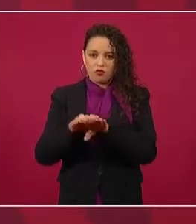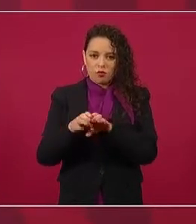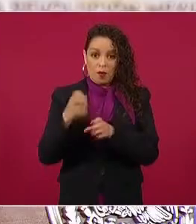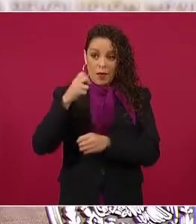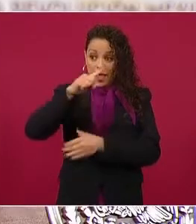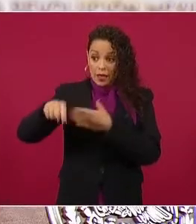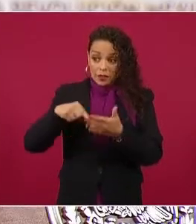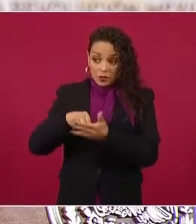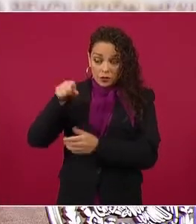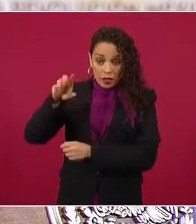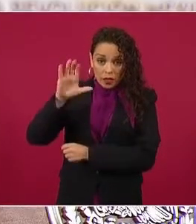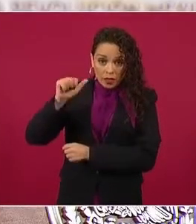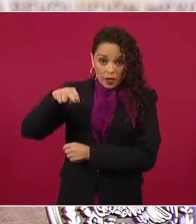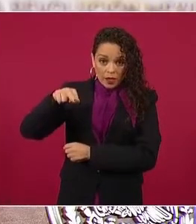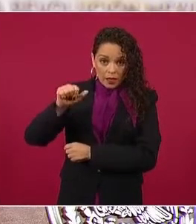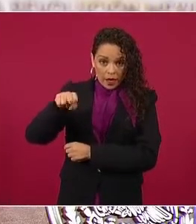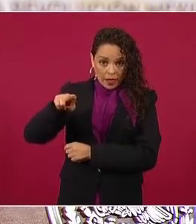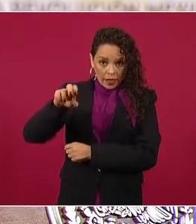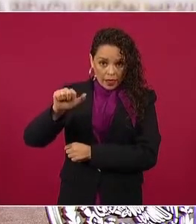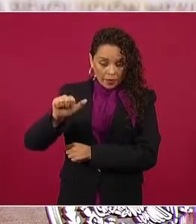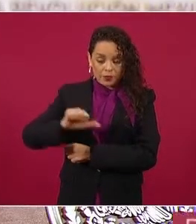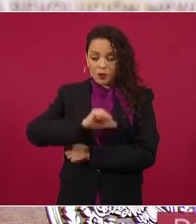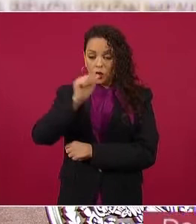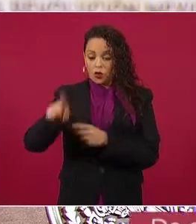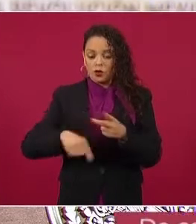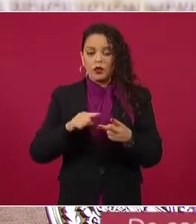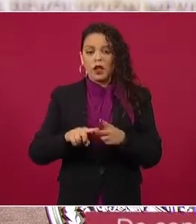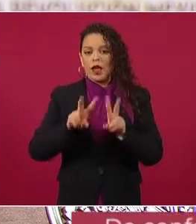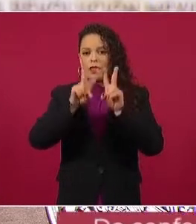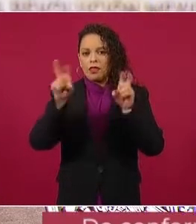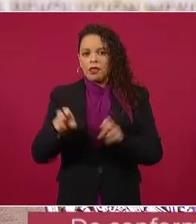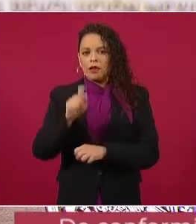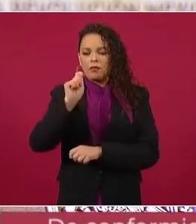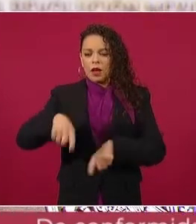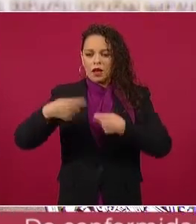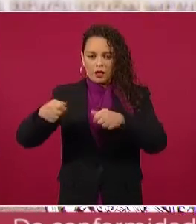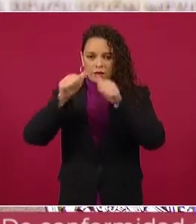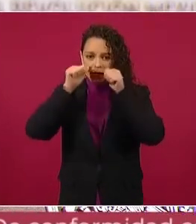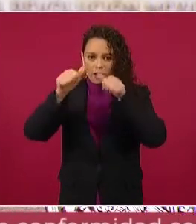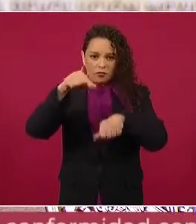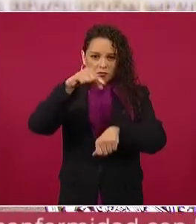Se está resolviendo el problema de salud, de la atención médica.